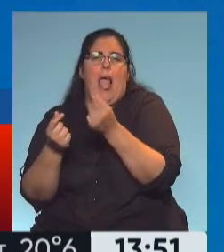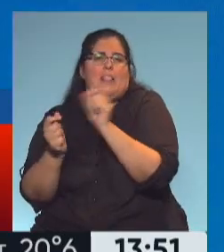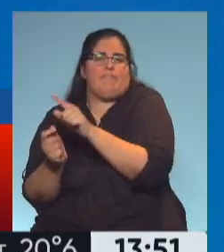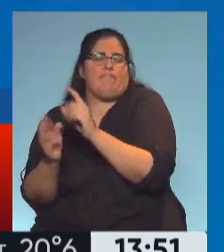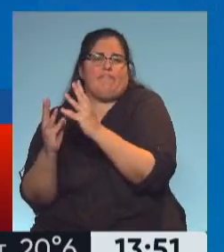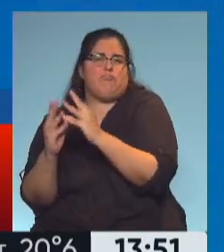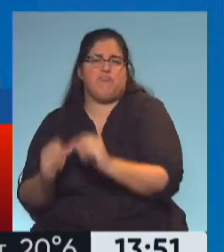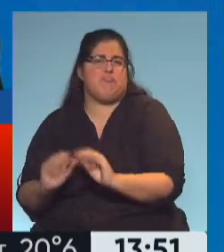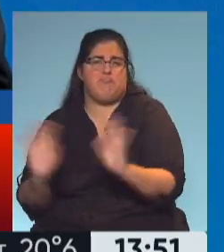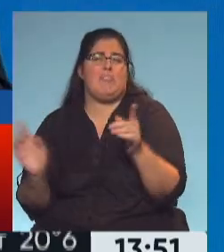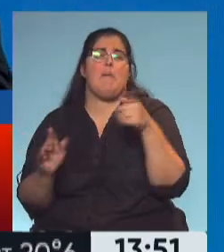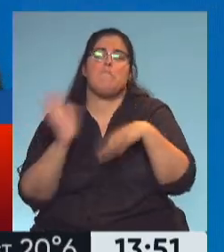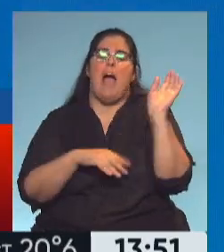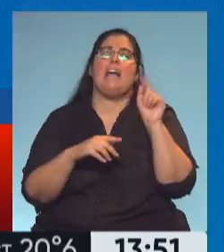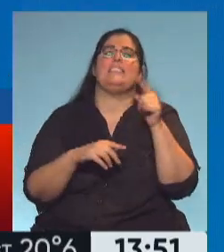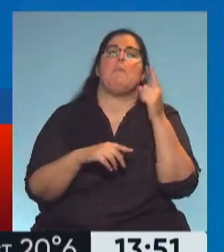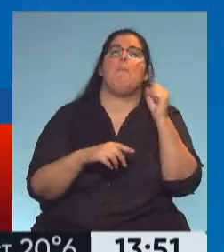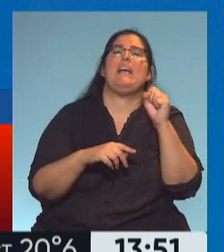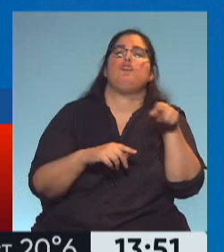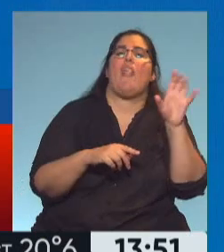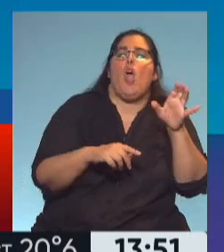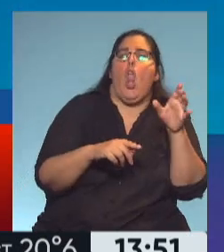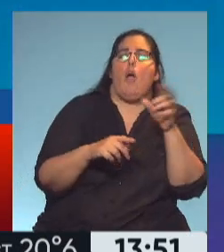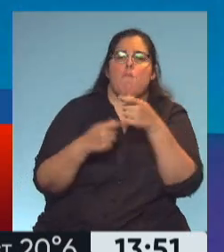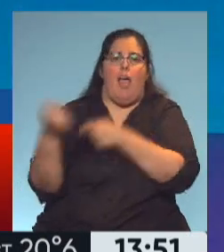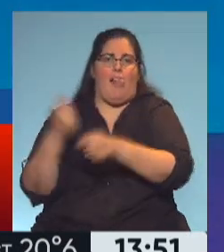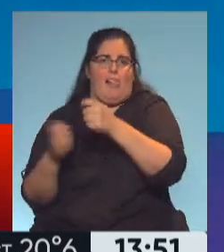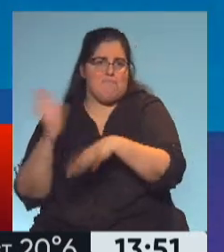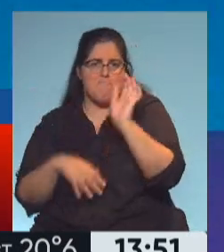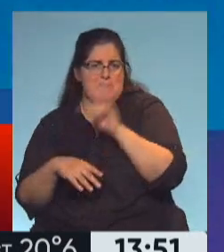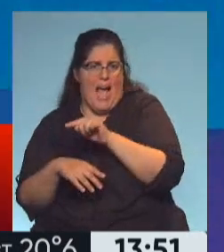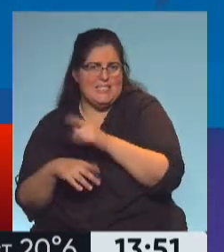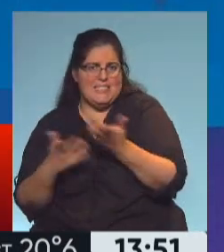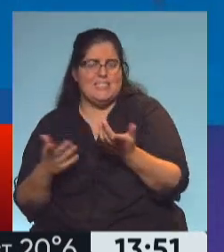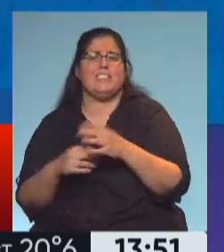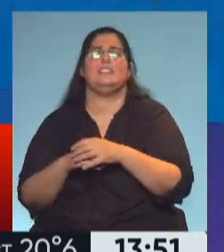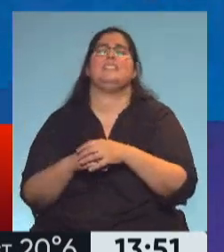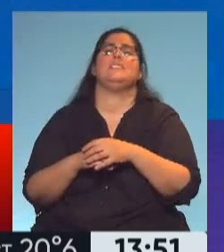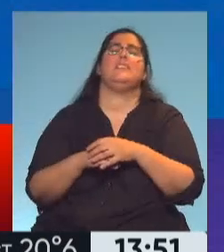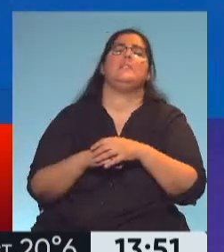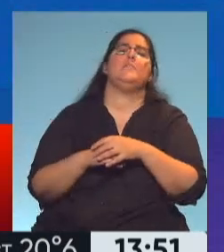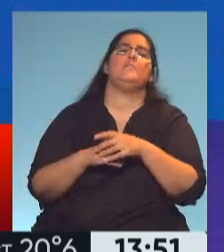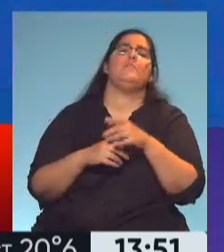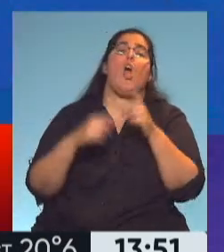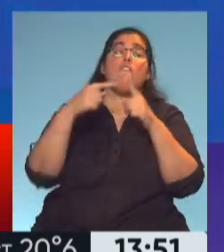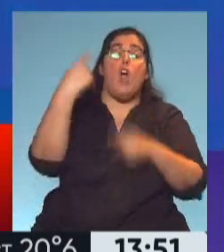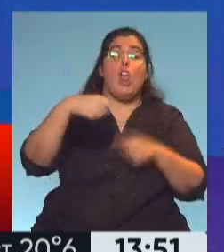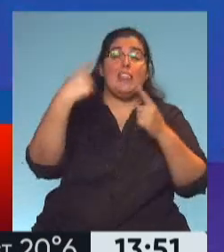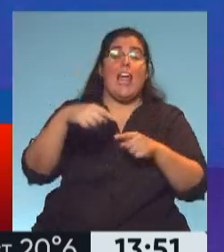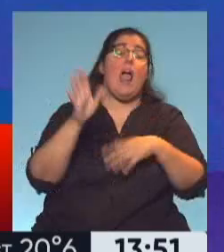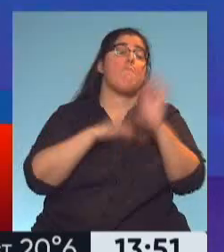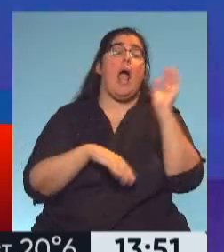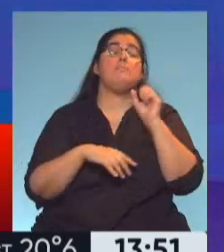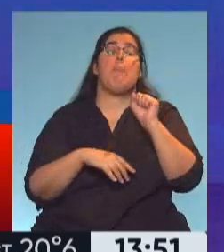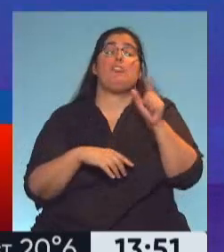usa más el bolívar, que es una moneda que está pulverizada. De hecho, se usa en el resto de Venezuela en general el dólar, pero en la frontera se usa el